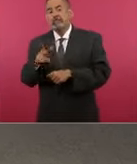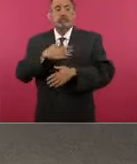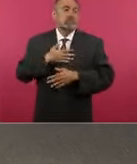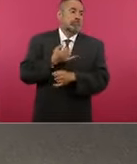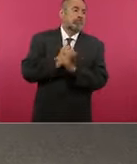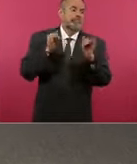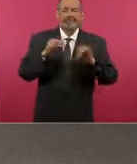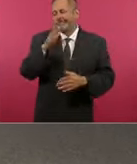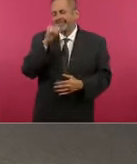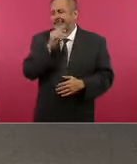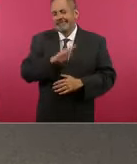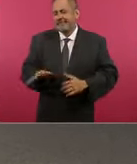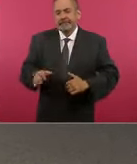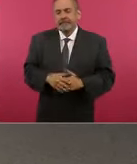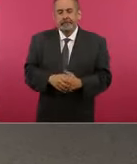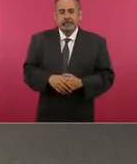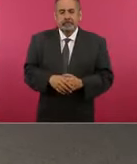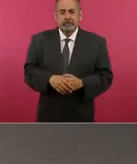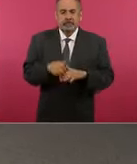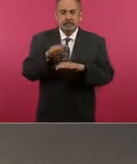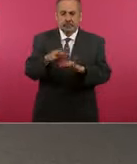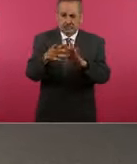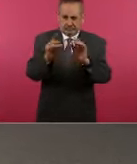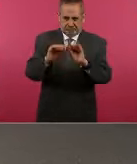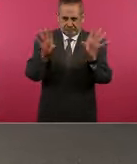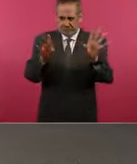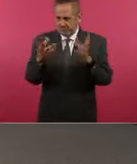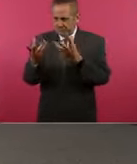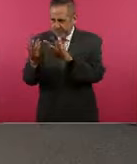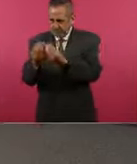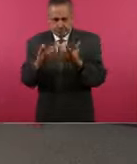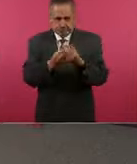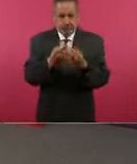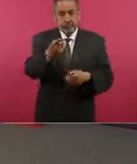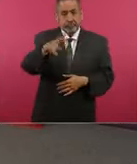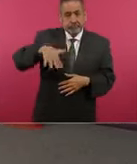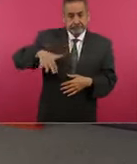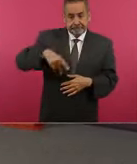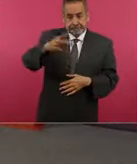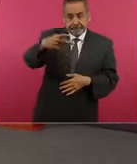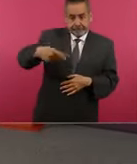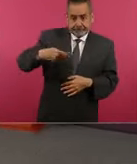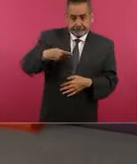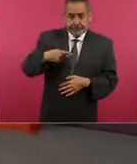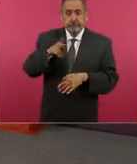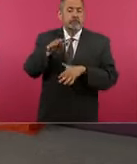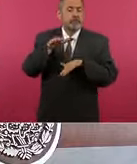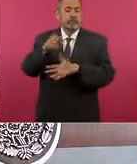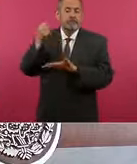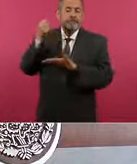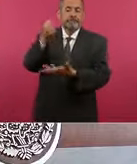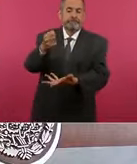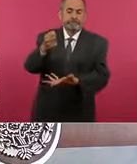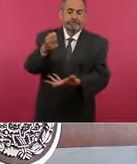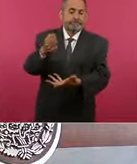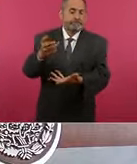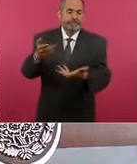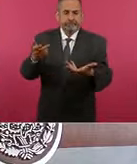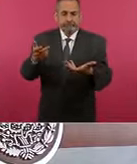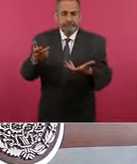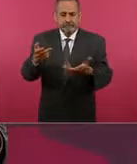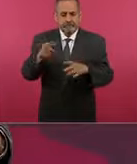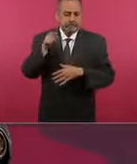Ya se puede hablar con claridad. Entonces, tu pregunta sobre el presupuesto…